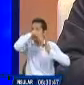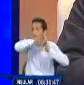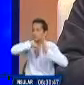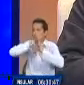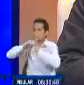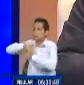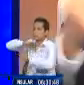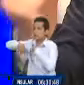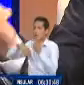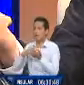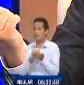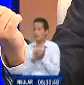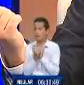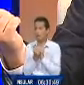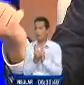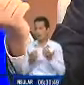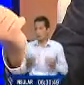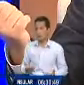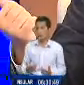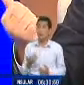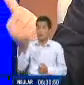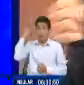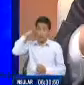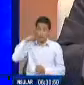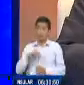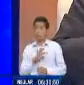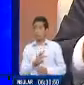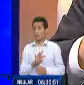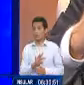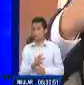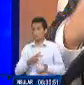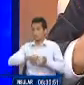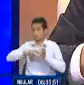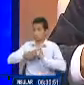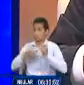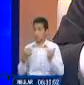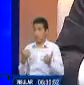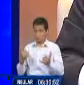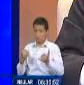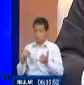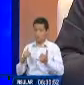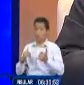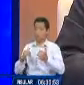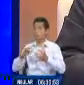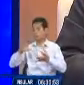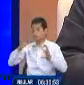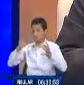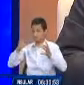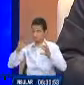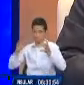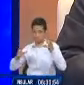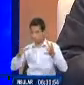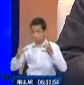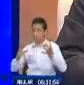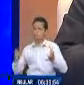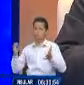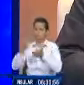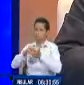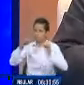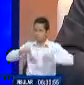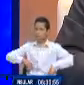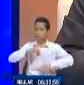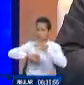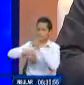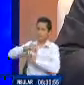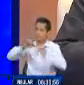dólares por libra próximamente cuando hace unos años llegó casi a 4 es decir el escenario externo no es favorable sin embargo existe inversión y